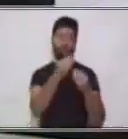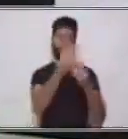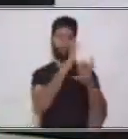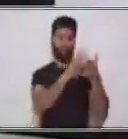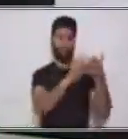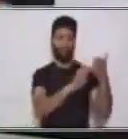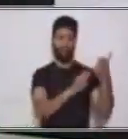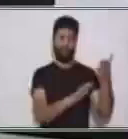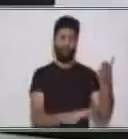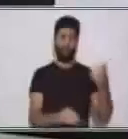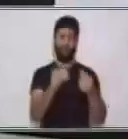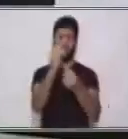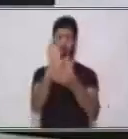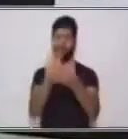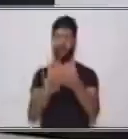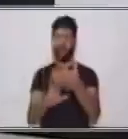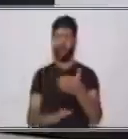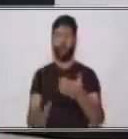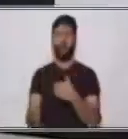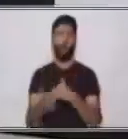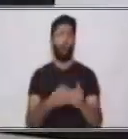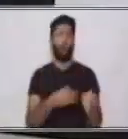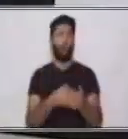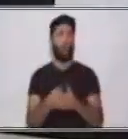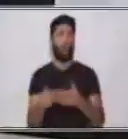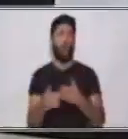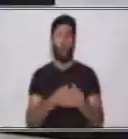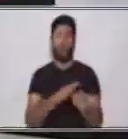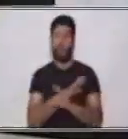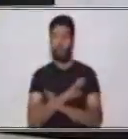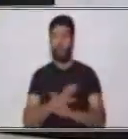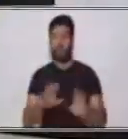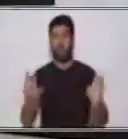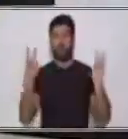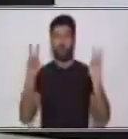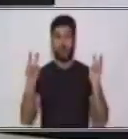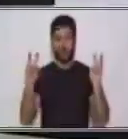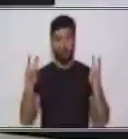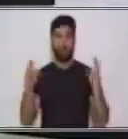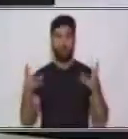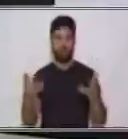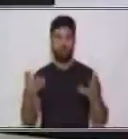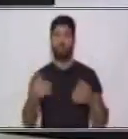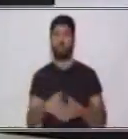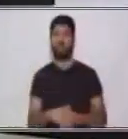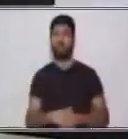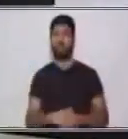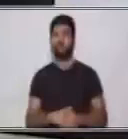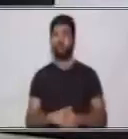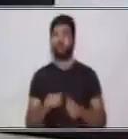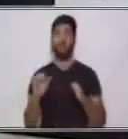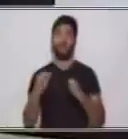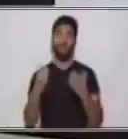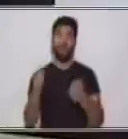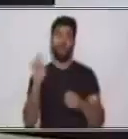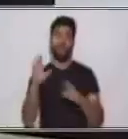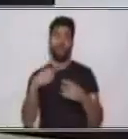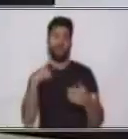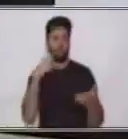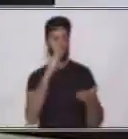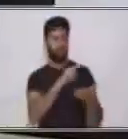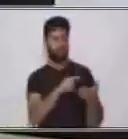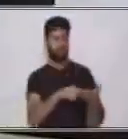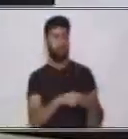hablar de cualquier cosa y así es la lectura, se puede hablar de muchos temas en general. Entonces van a haber temas que a nuestro parecer no nos